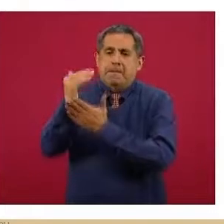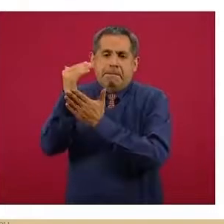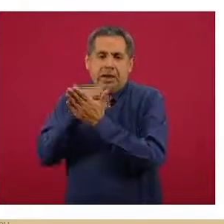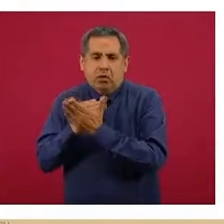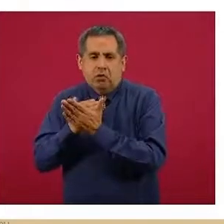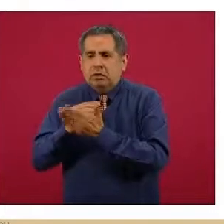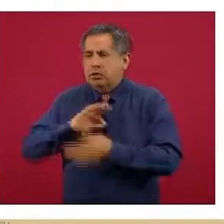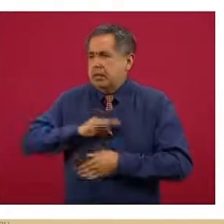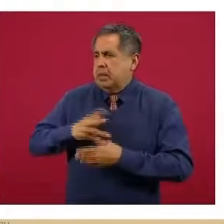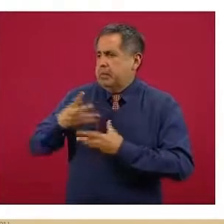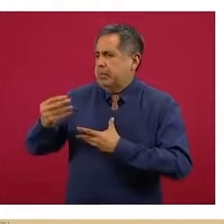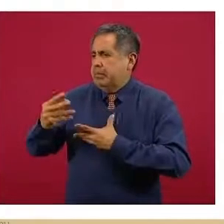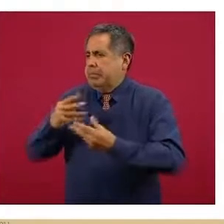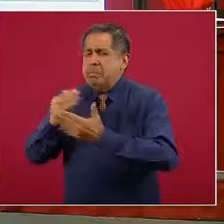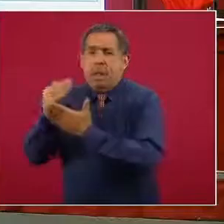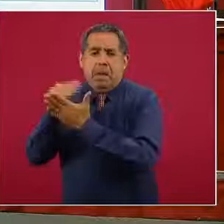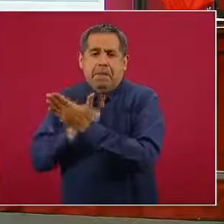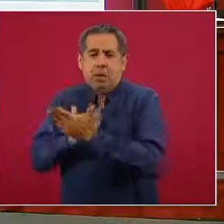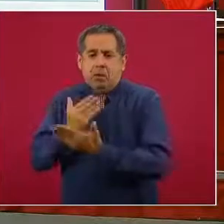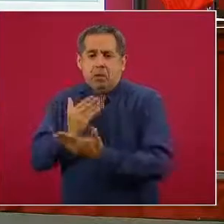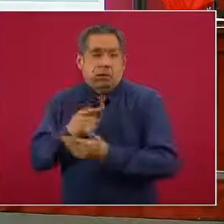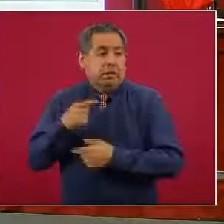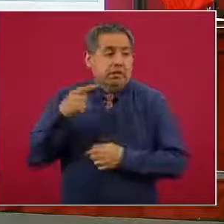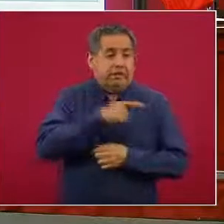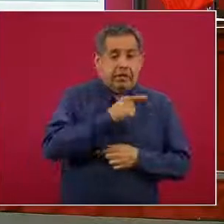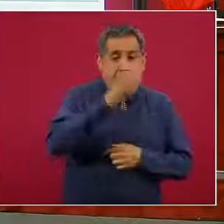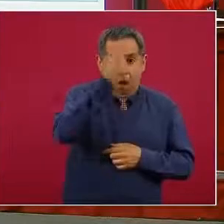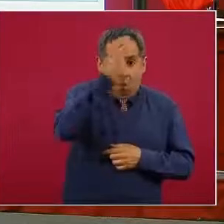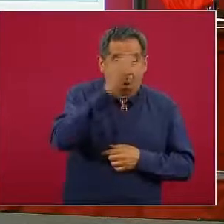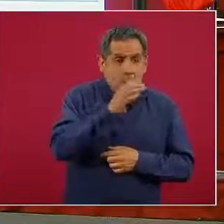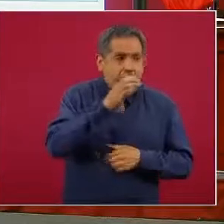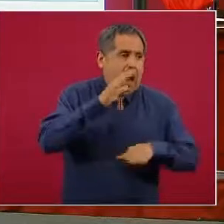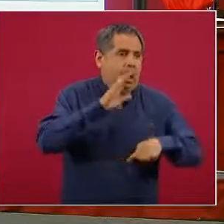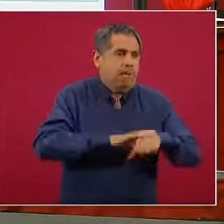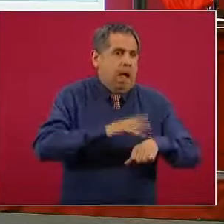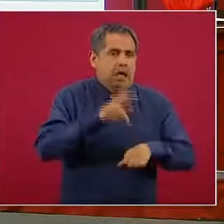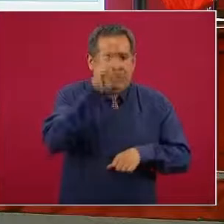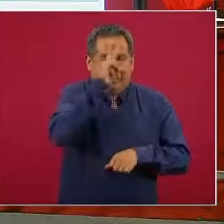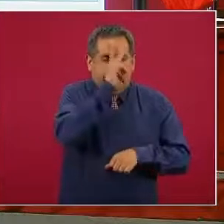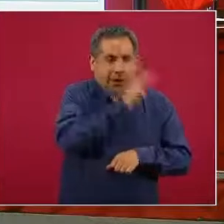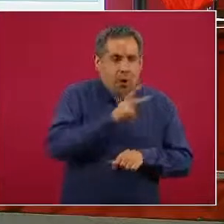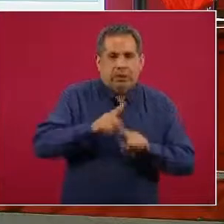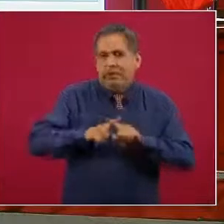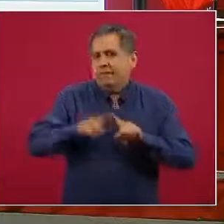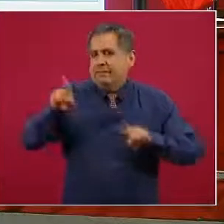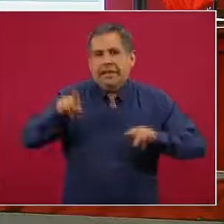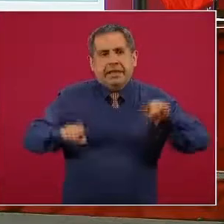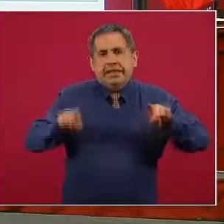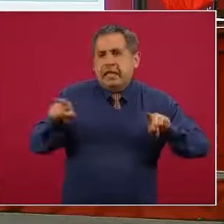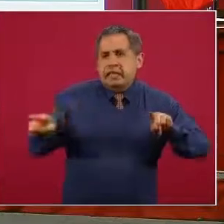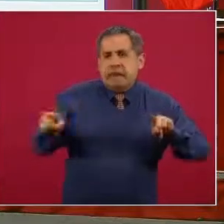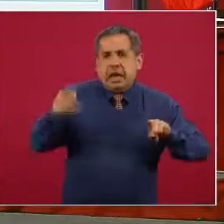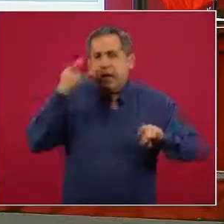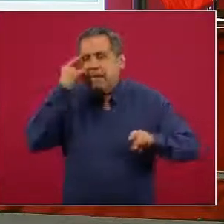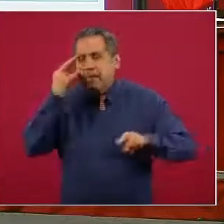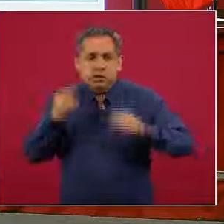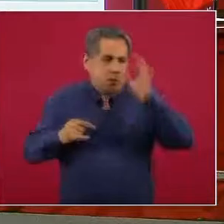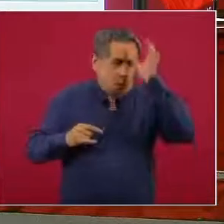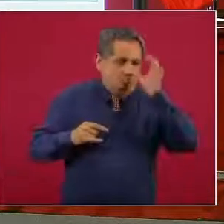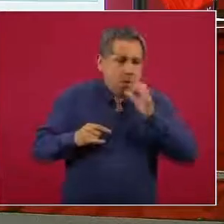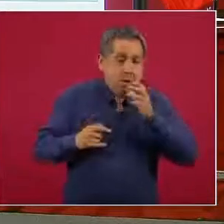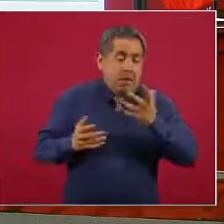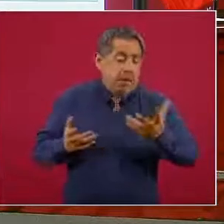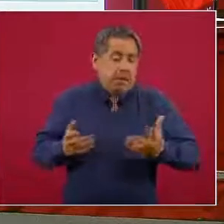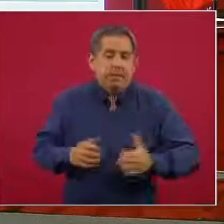menor de la que tiene, por ejemplo, Coahuila en este momento. Son muy diferentes las intensidades de transmisión. Veamos